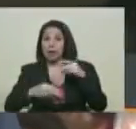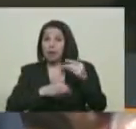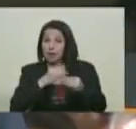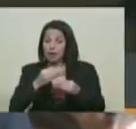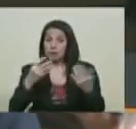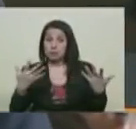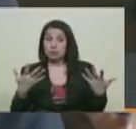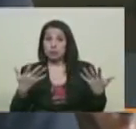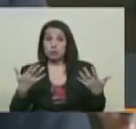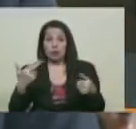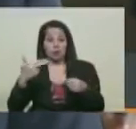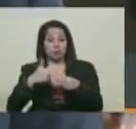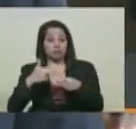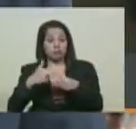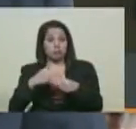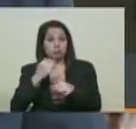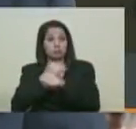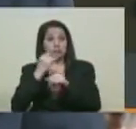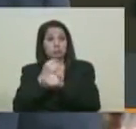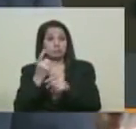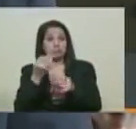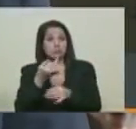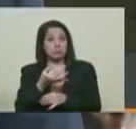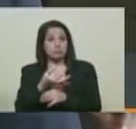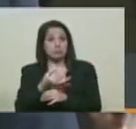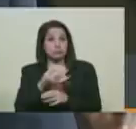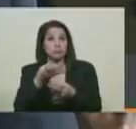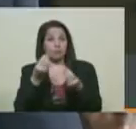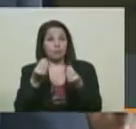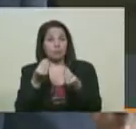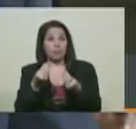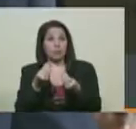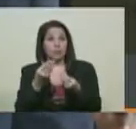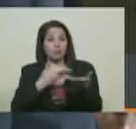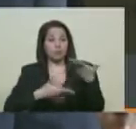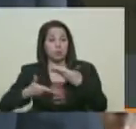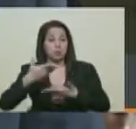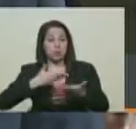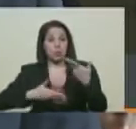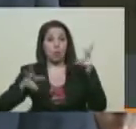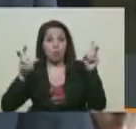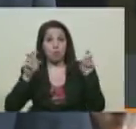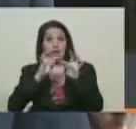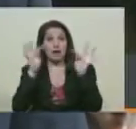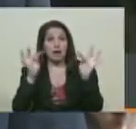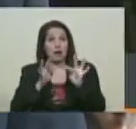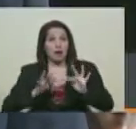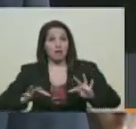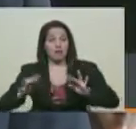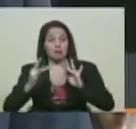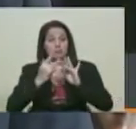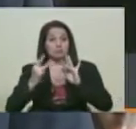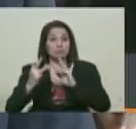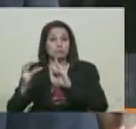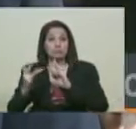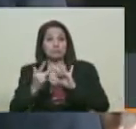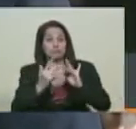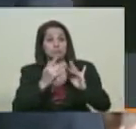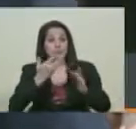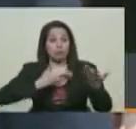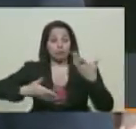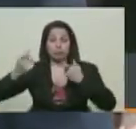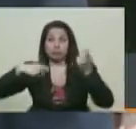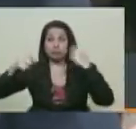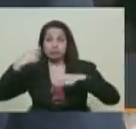el tema de la criptomoneda, además no solamente como una nueva herramienta para vincularnos